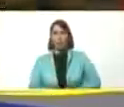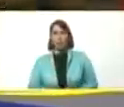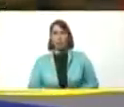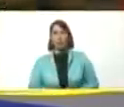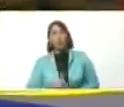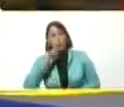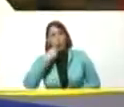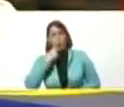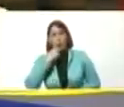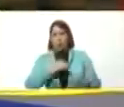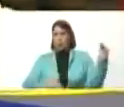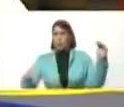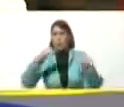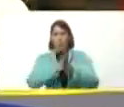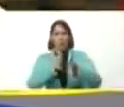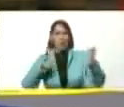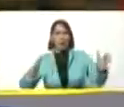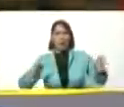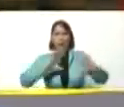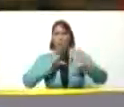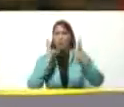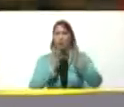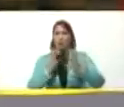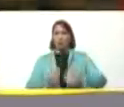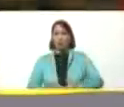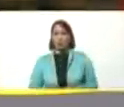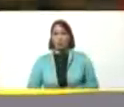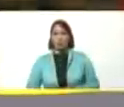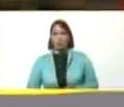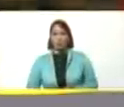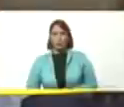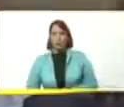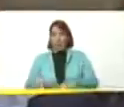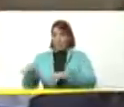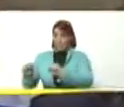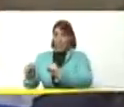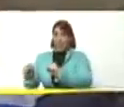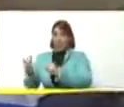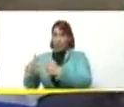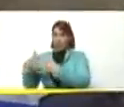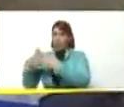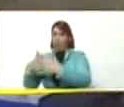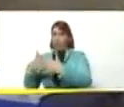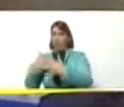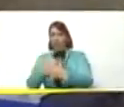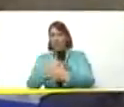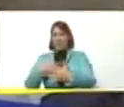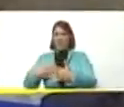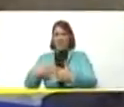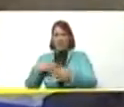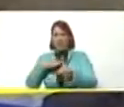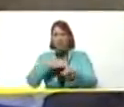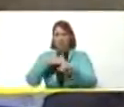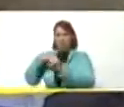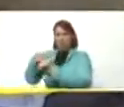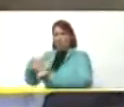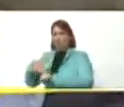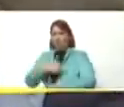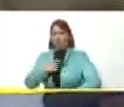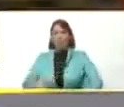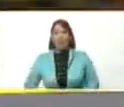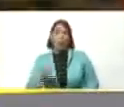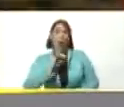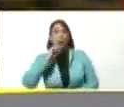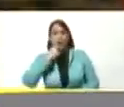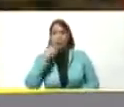Rusia, potencias del mundo. Por eso el imperialismo trata de cercar a China y a Rusia. No